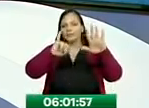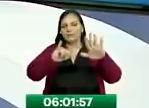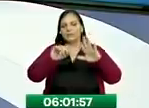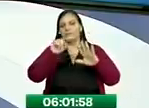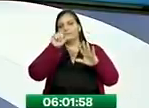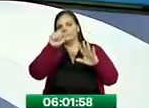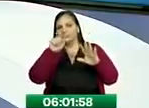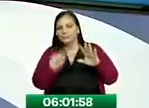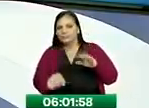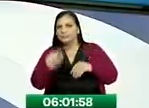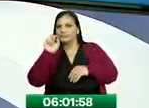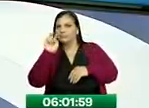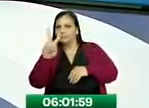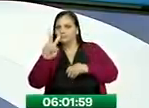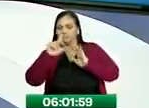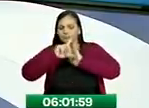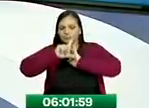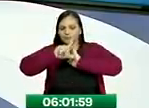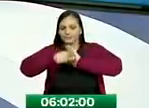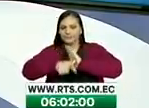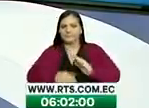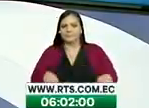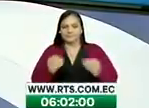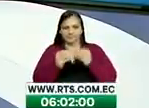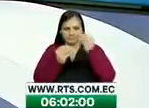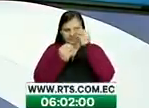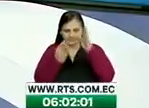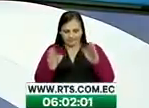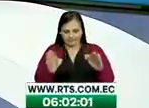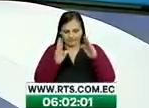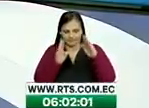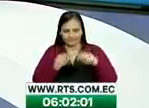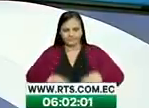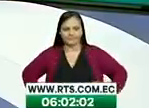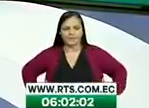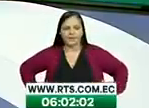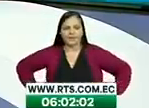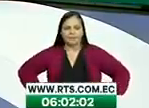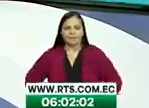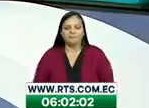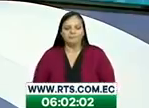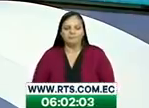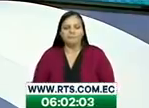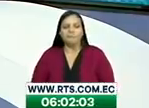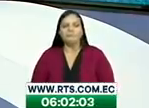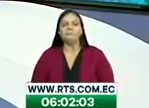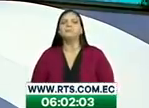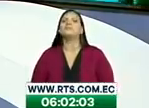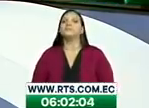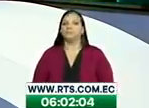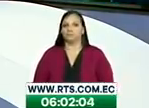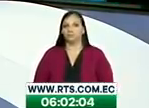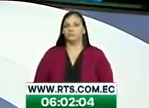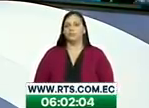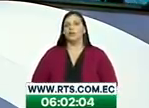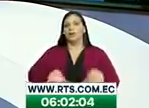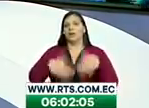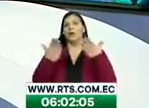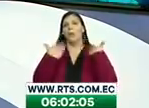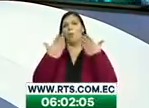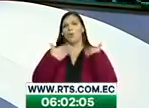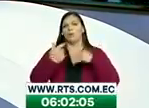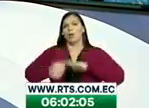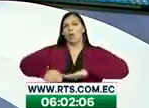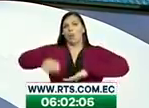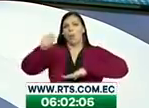nosotros vamos a seguir con más información. Atención, varias audiencias y diligencias fueron suspendidas en Guayaquil como